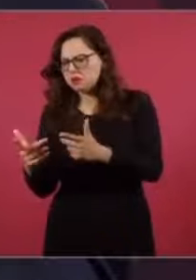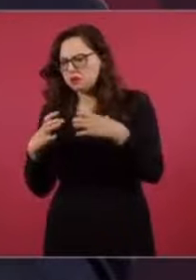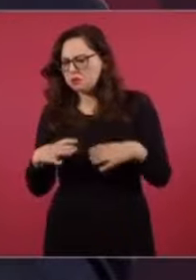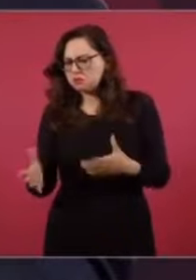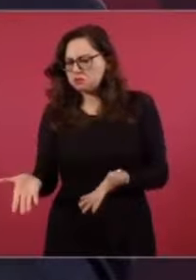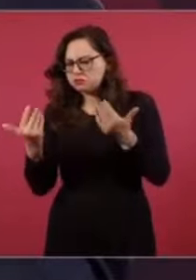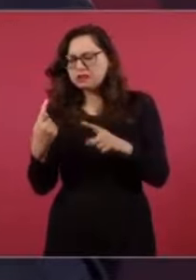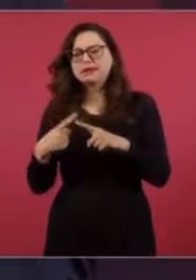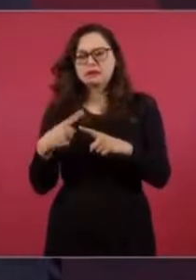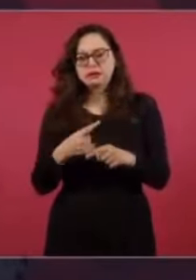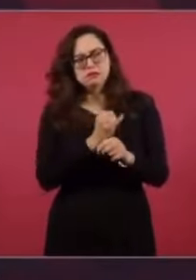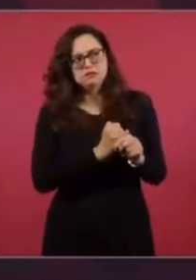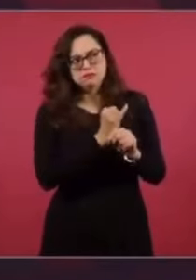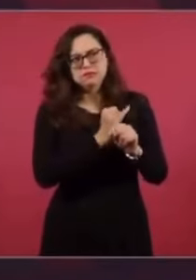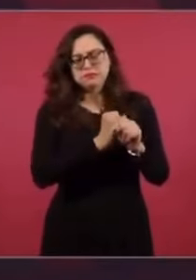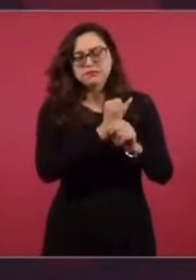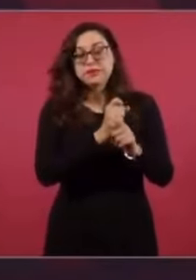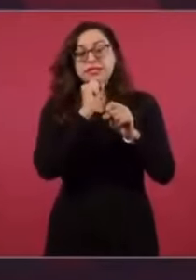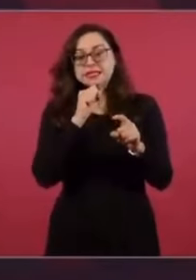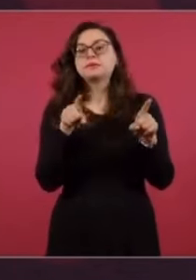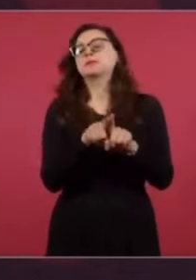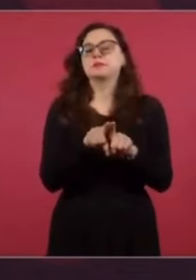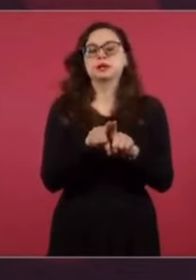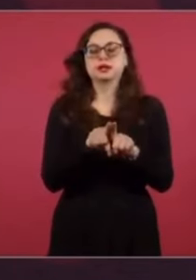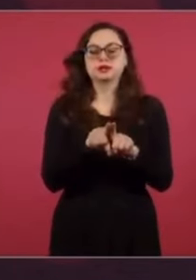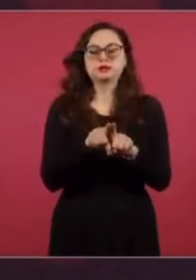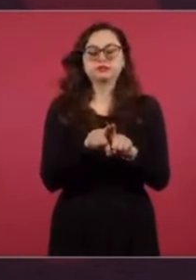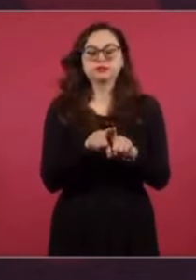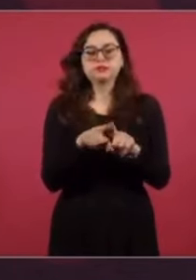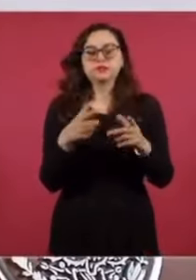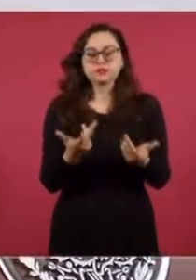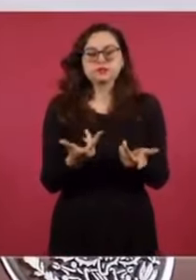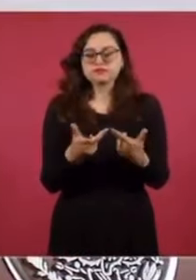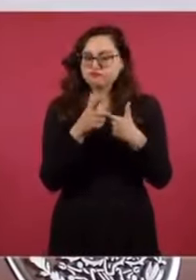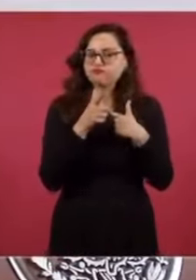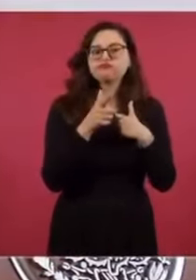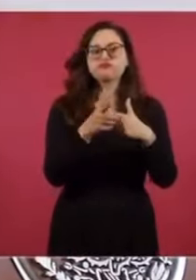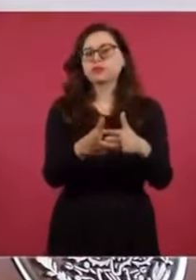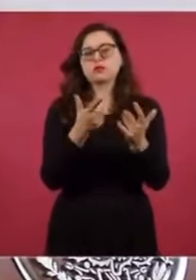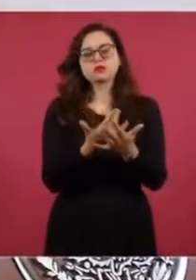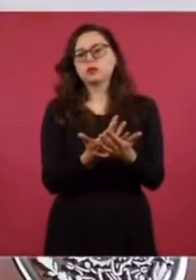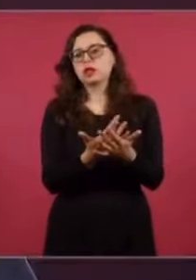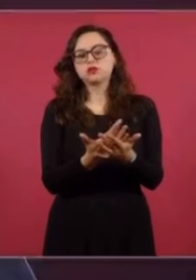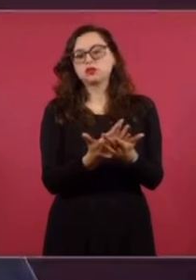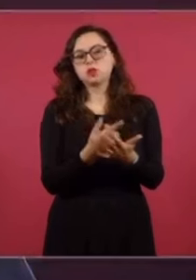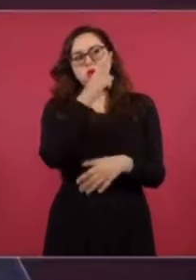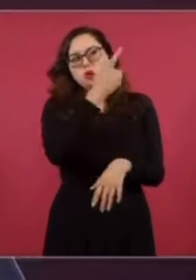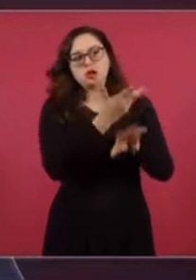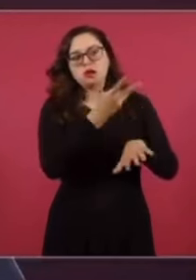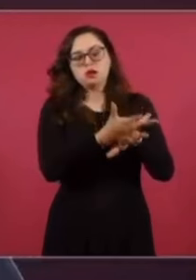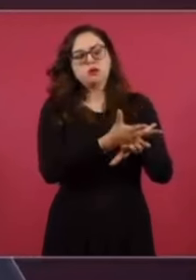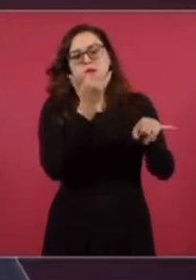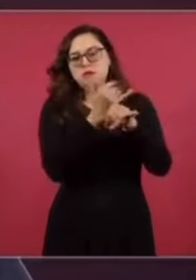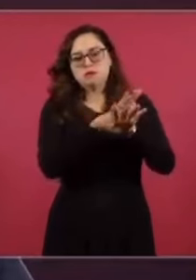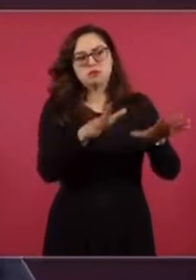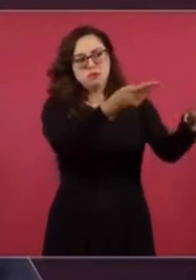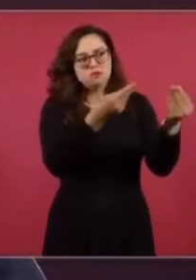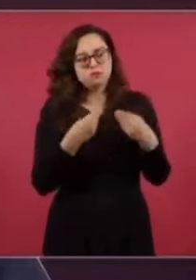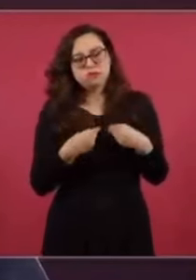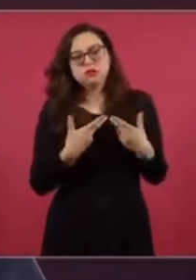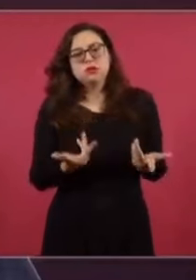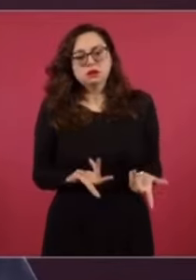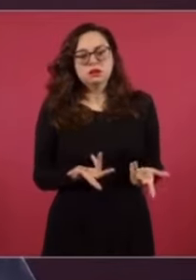eso estamos eh También esperando informes del gobierno de de Estados Unidos para que no